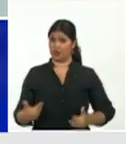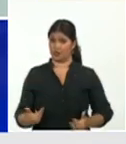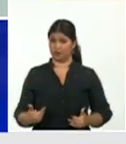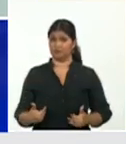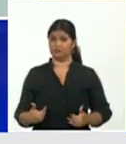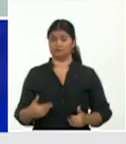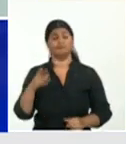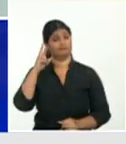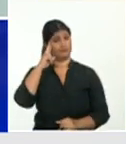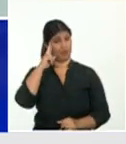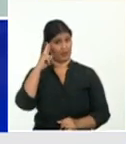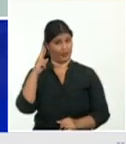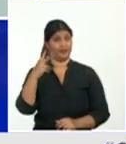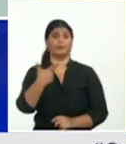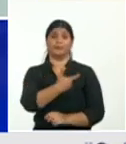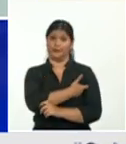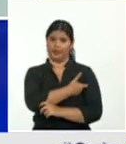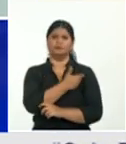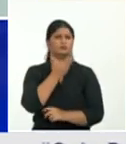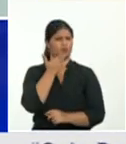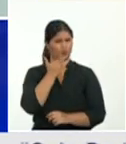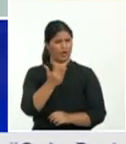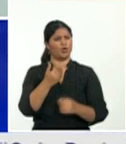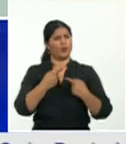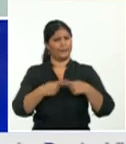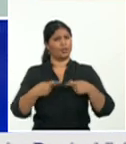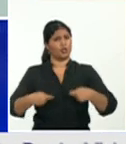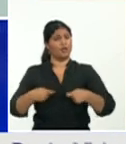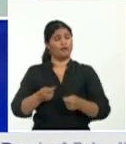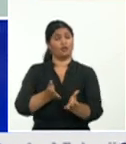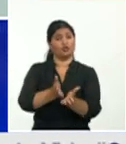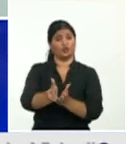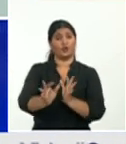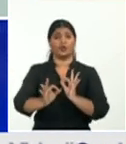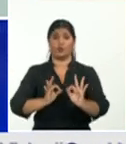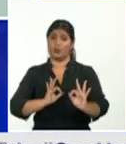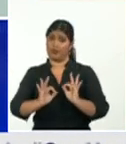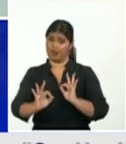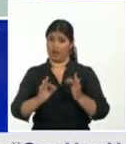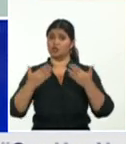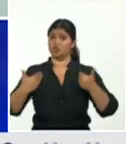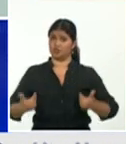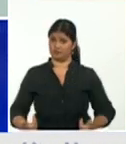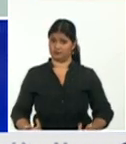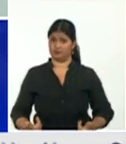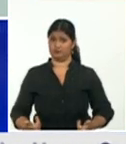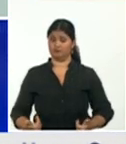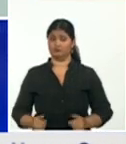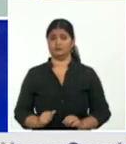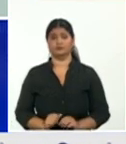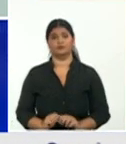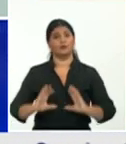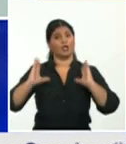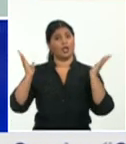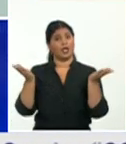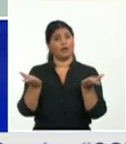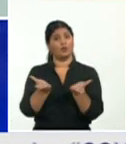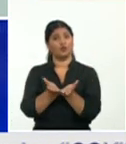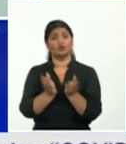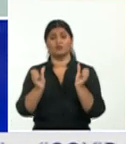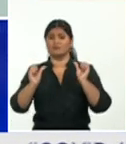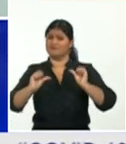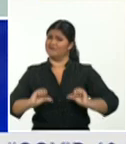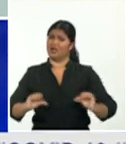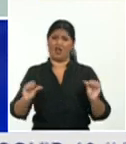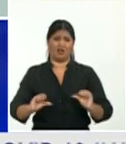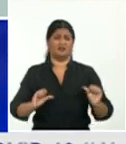es la situación, Gisela, de Cuba. Esto es lo que enfrentamos. El mundo no nos detenemos. Creo que hay bastante